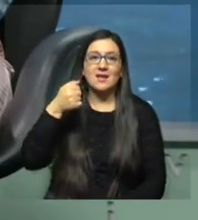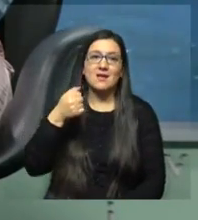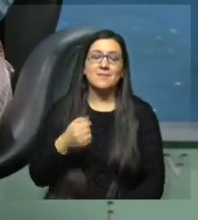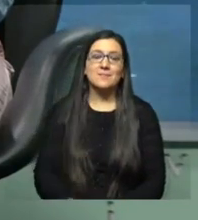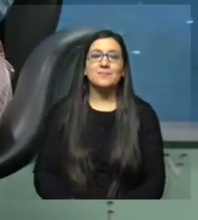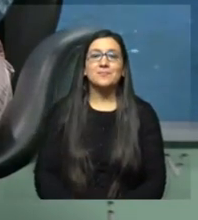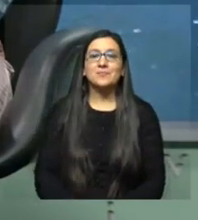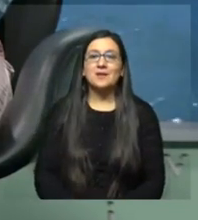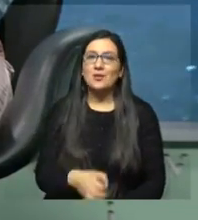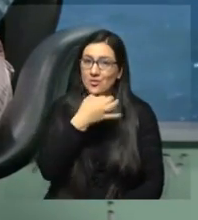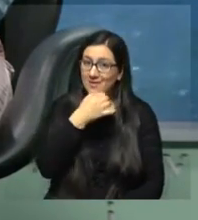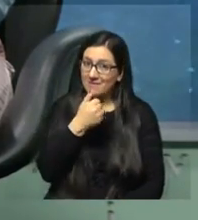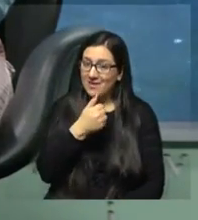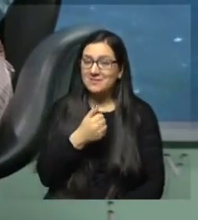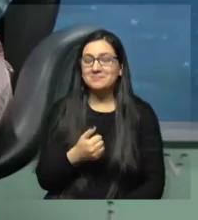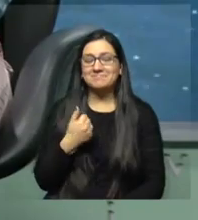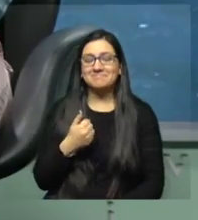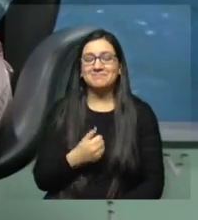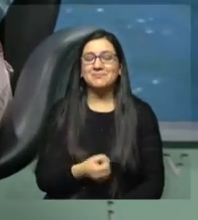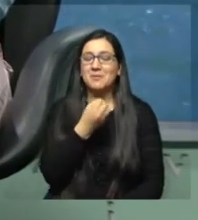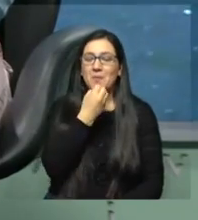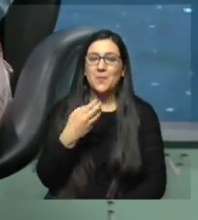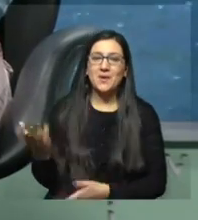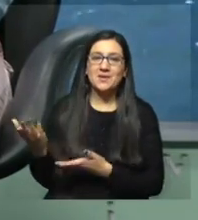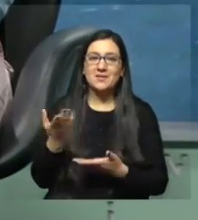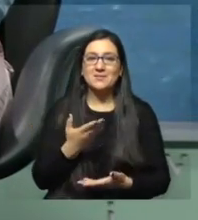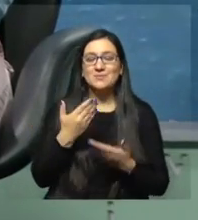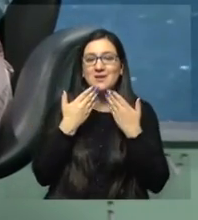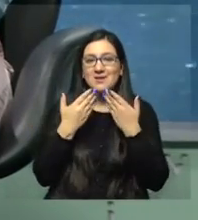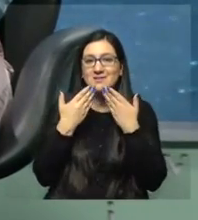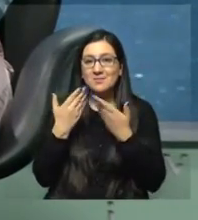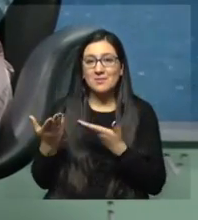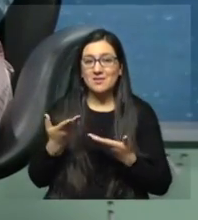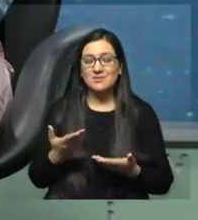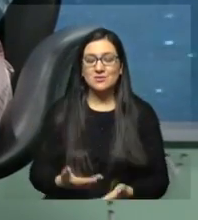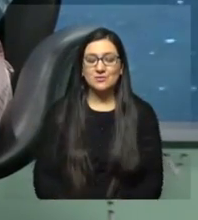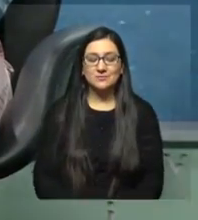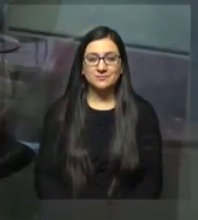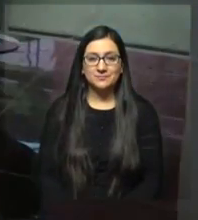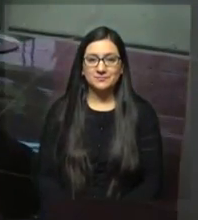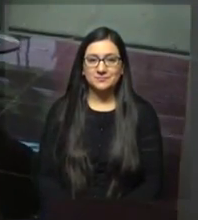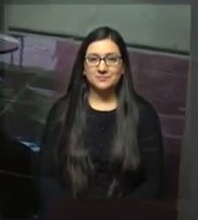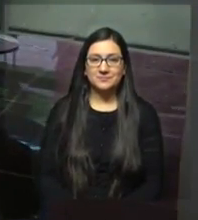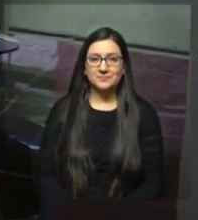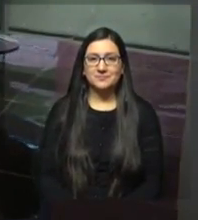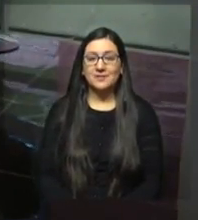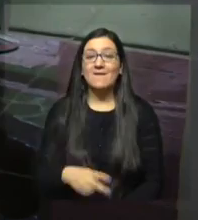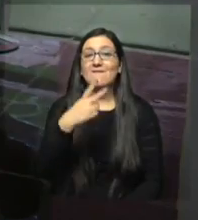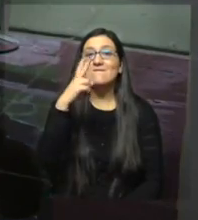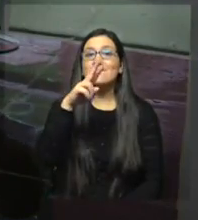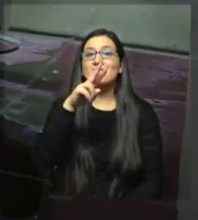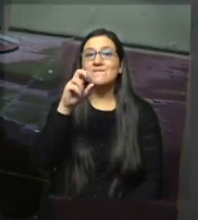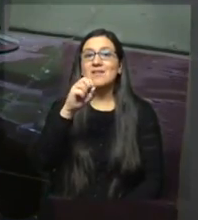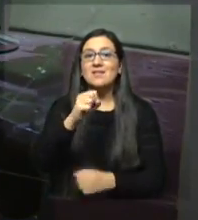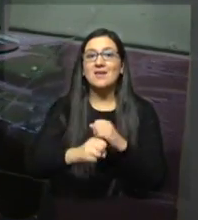Entonces, aprobé. ¿Cómo andan? Bienvenidas. Bien, bueno, muchas gracias por la invitación. Un placer que estén acá con nosotros hoy. Muchas gracias. 20 años de